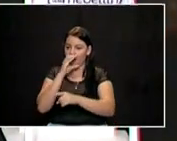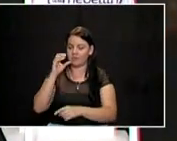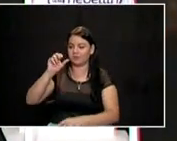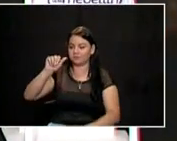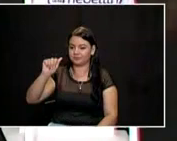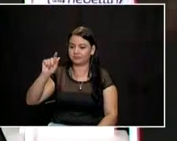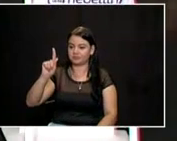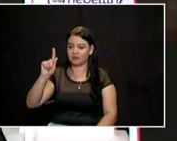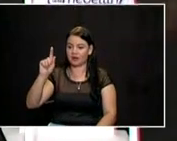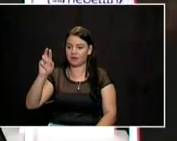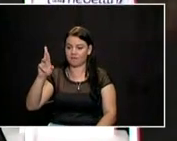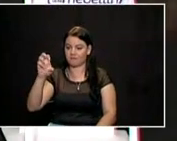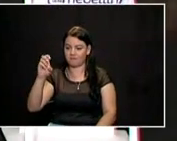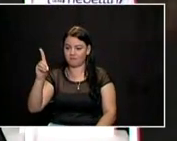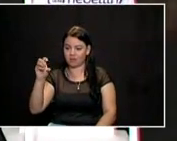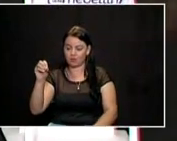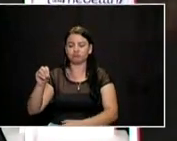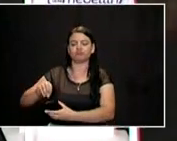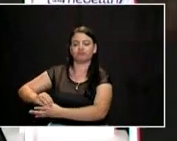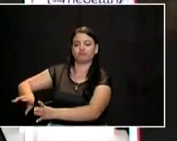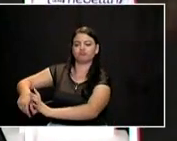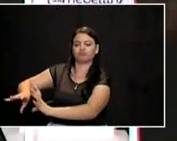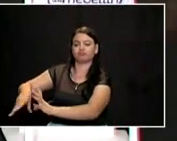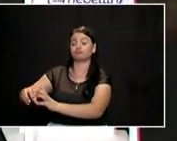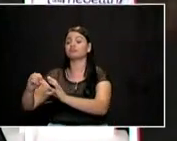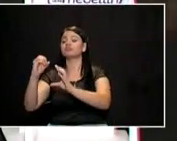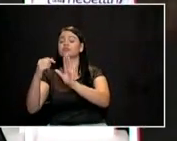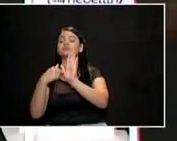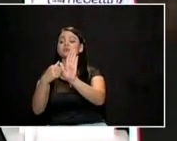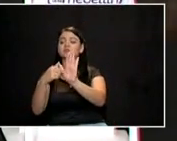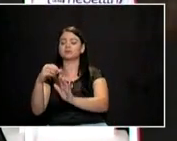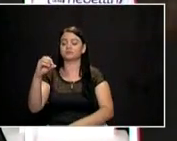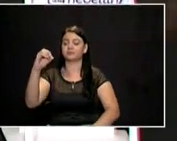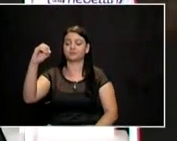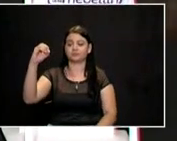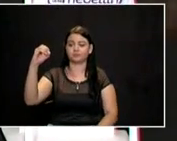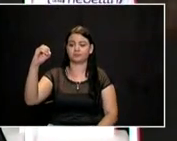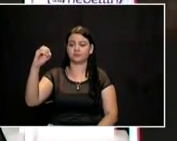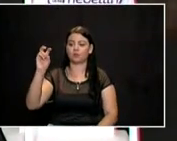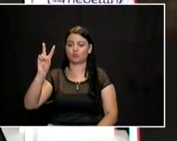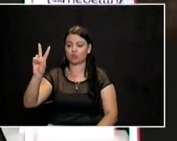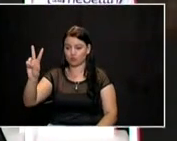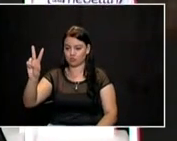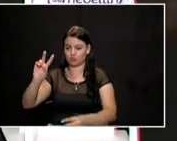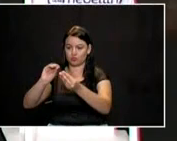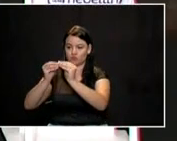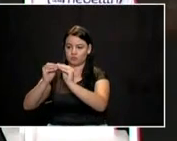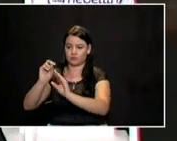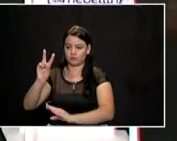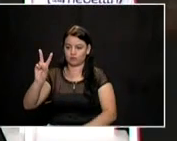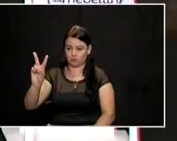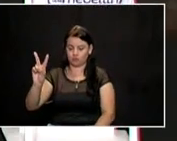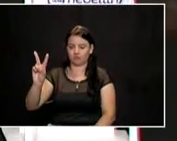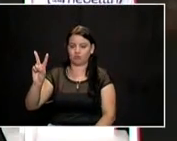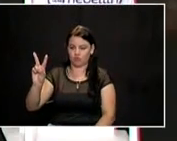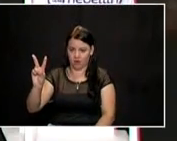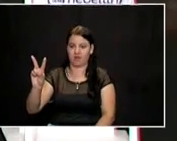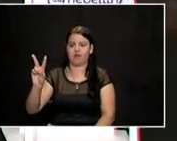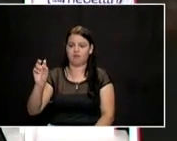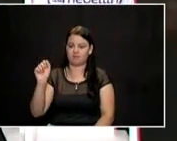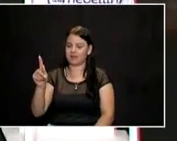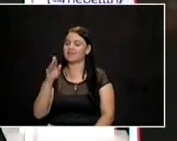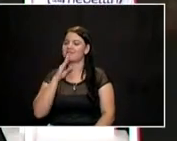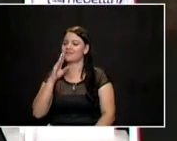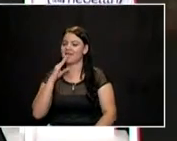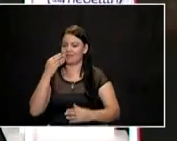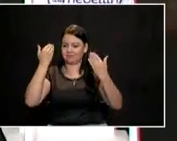misma dinámica saca una balota, nos la enseña, por favor, y vemos que es el número 2, es decir, para la